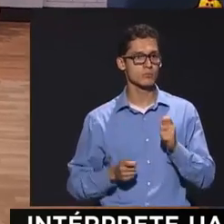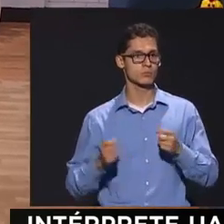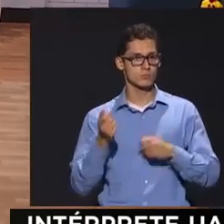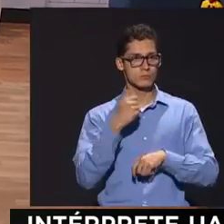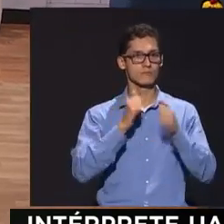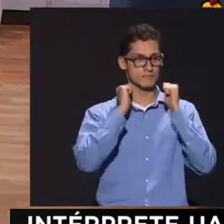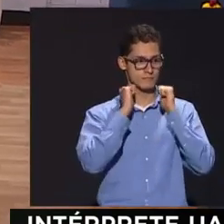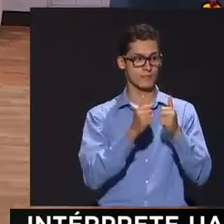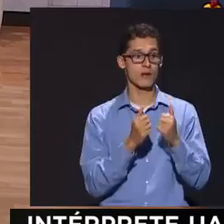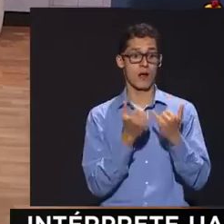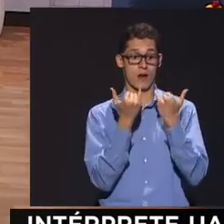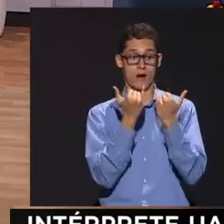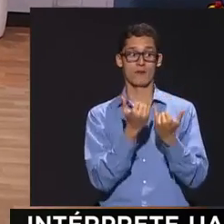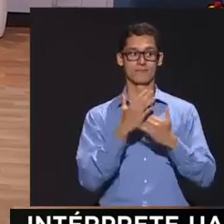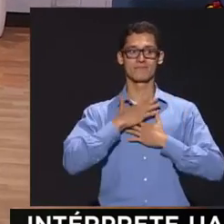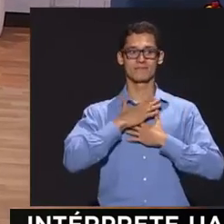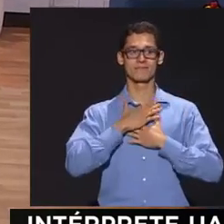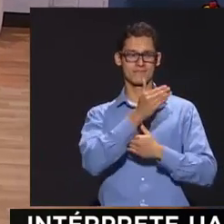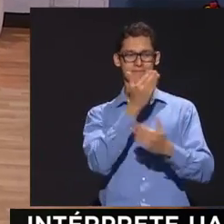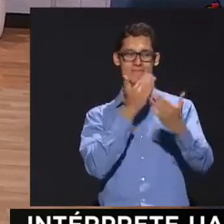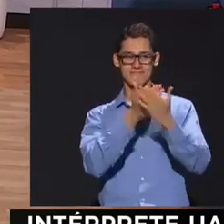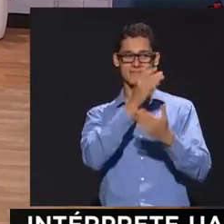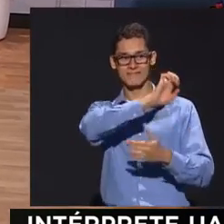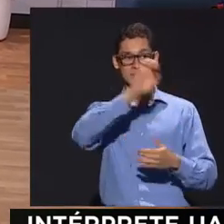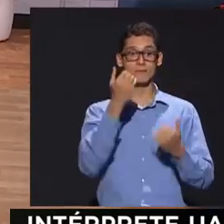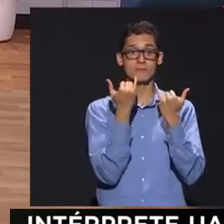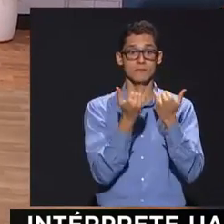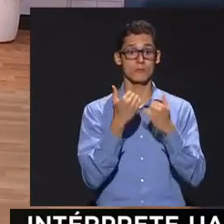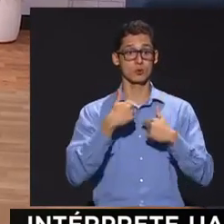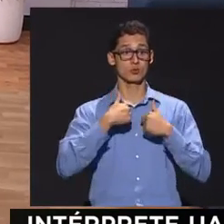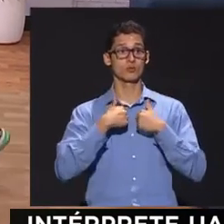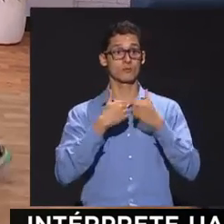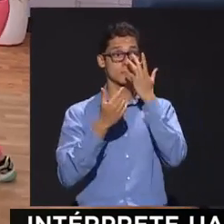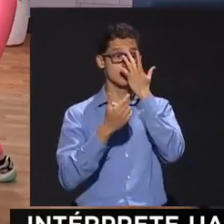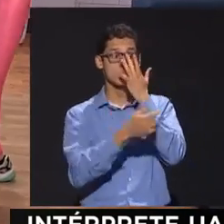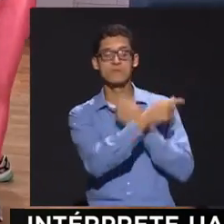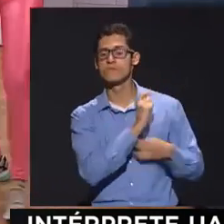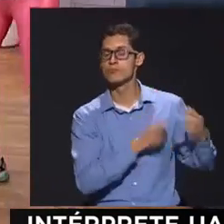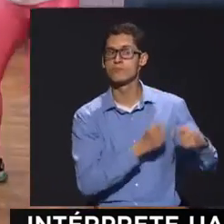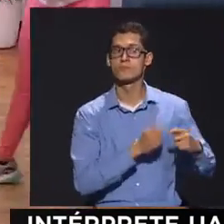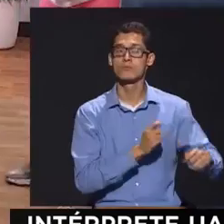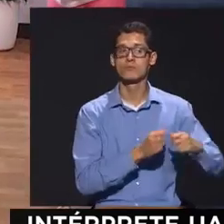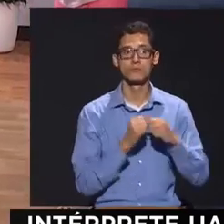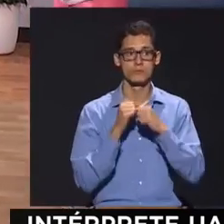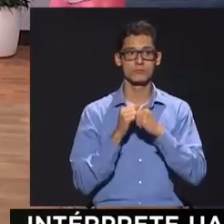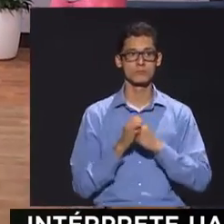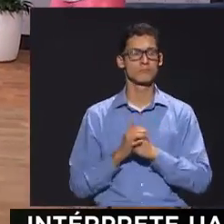le hizo mi turno excelente ahora mi turno cambio un poquitito hay de percusión